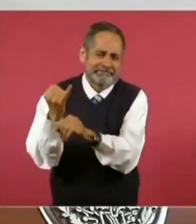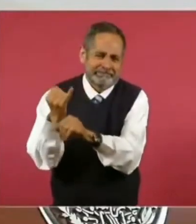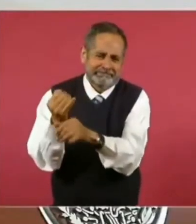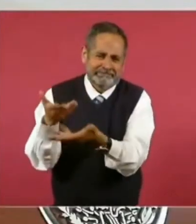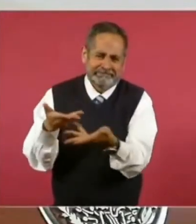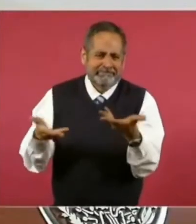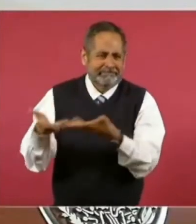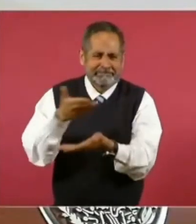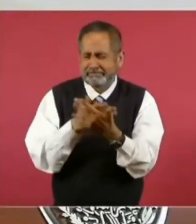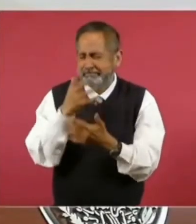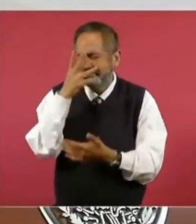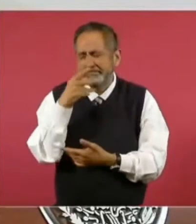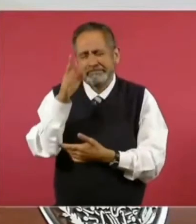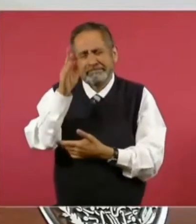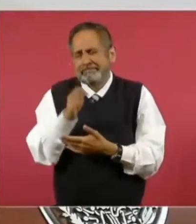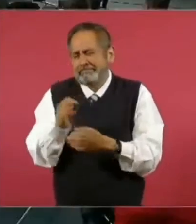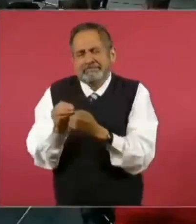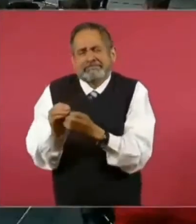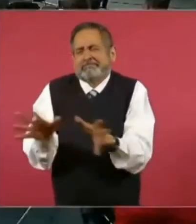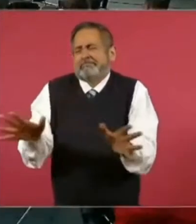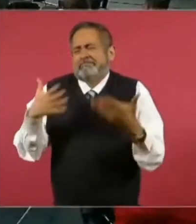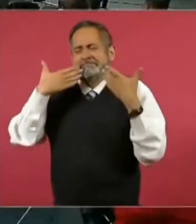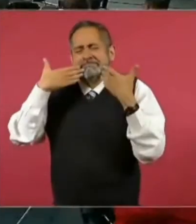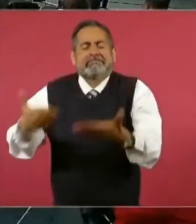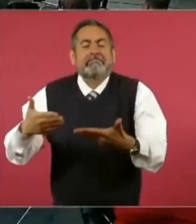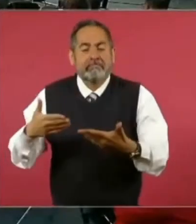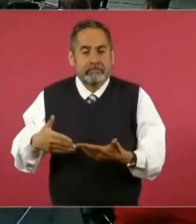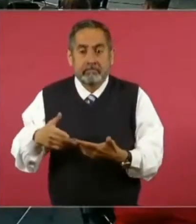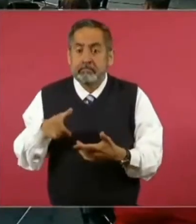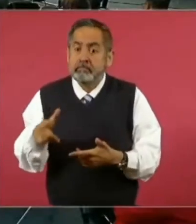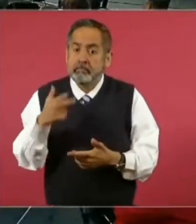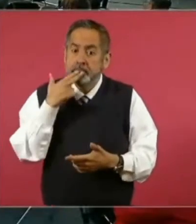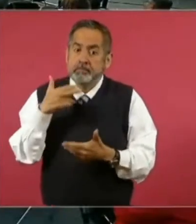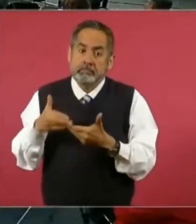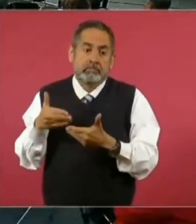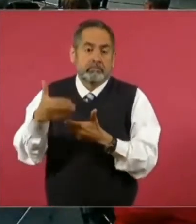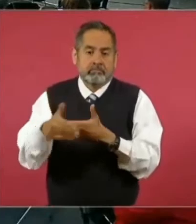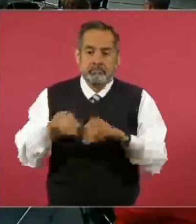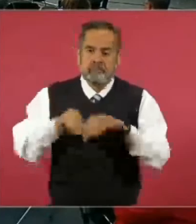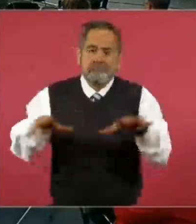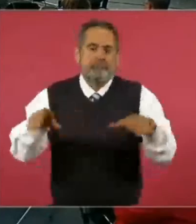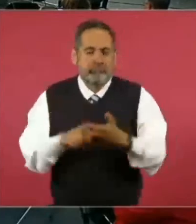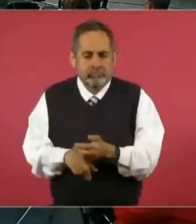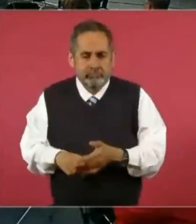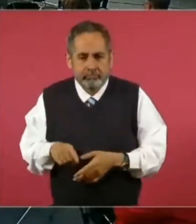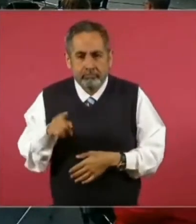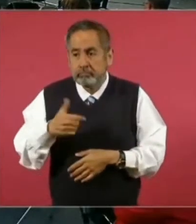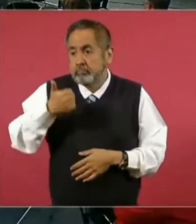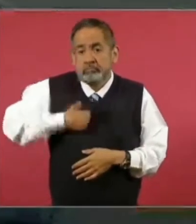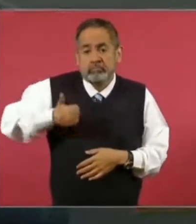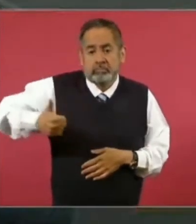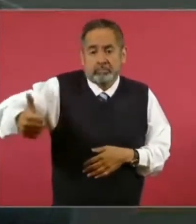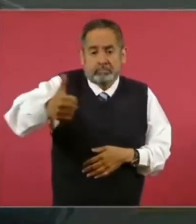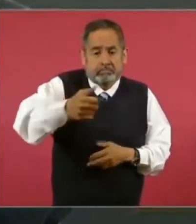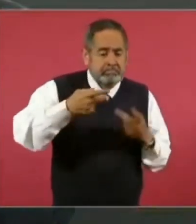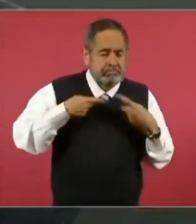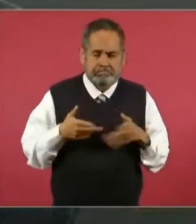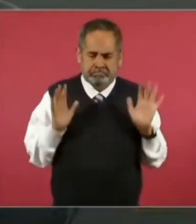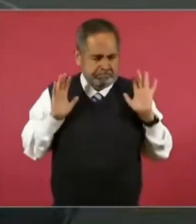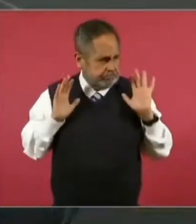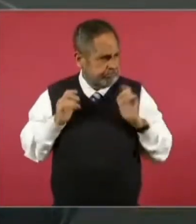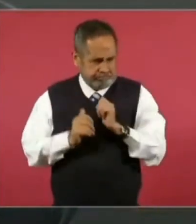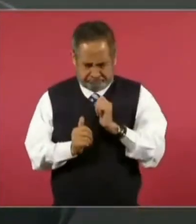Pero benditas redes sociales, fue un avance, porque ahora cada ciudadano es un medio